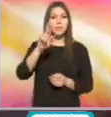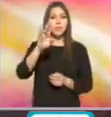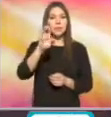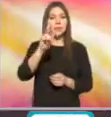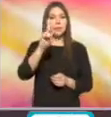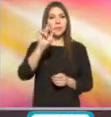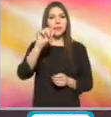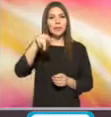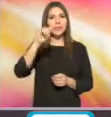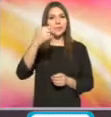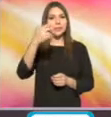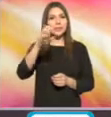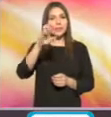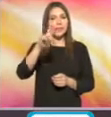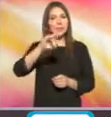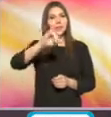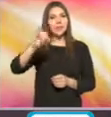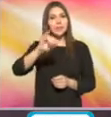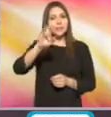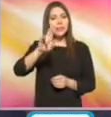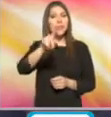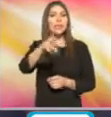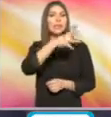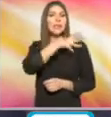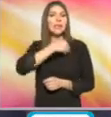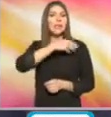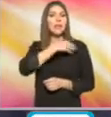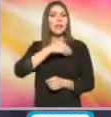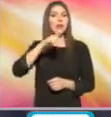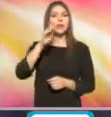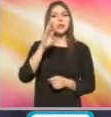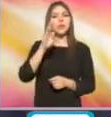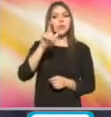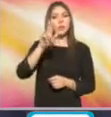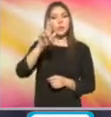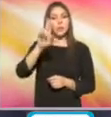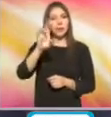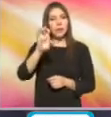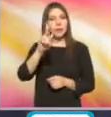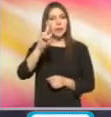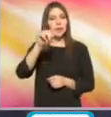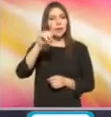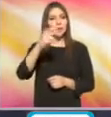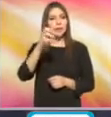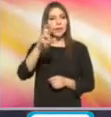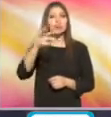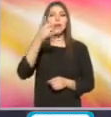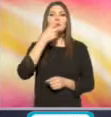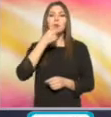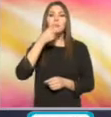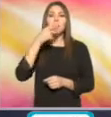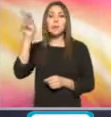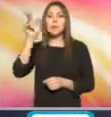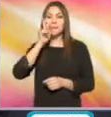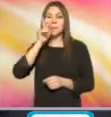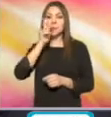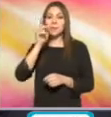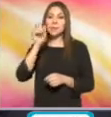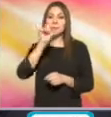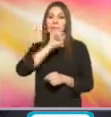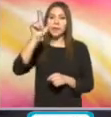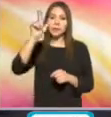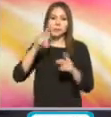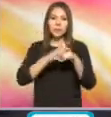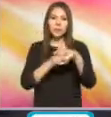hijo del grandioso Blue Panther, con una carrera de más de 36 años y que ahora tú heredas estas glorias. Bienvenido a tus ciudades.